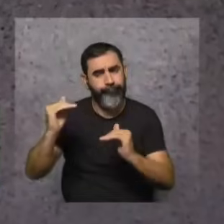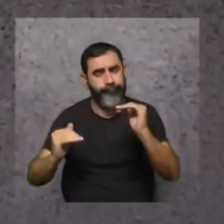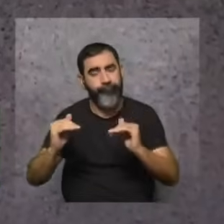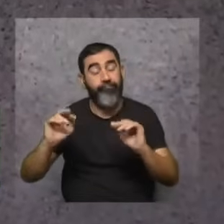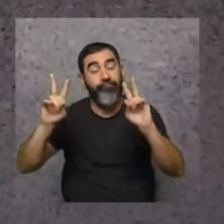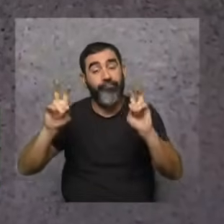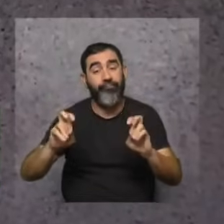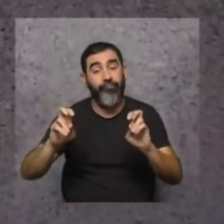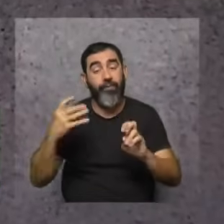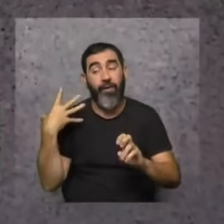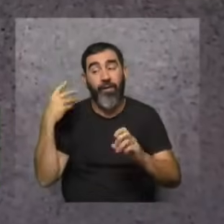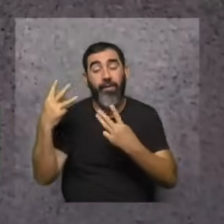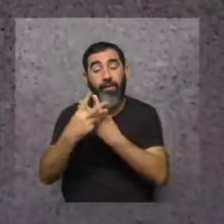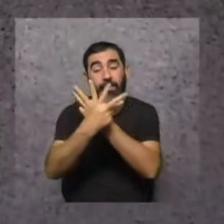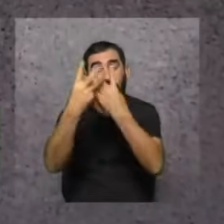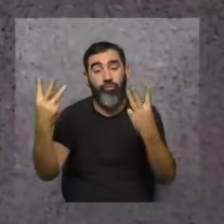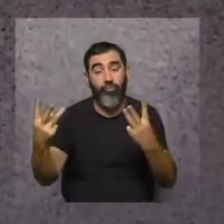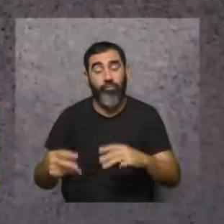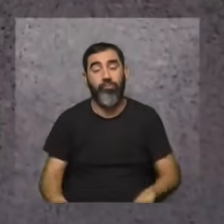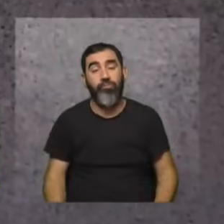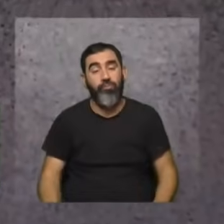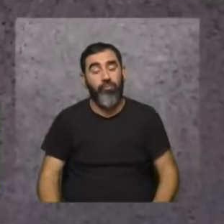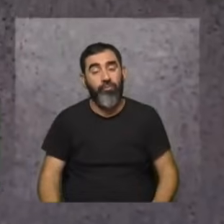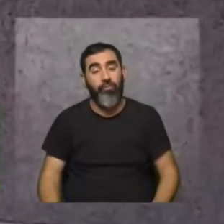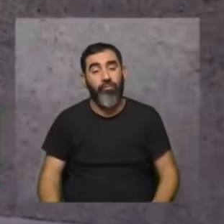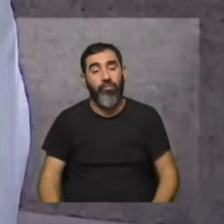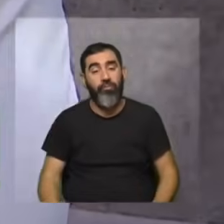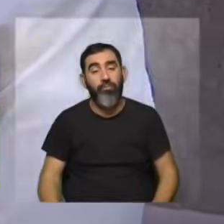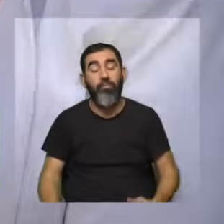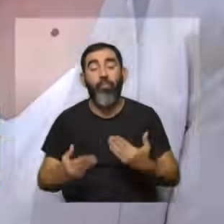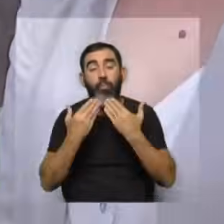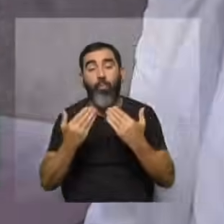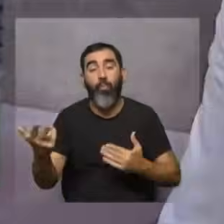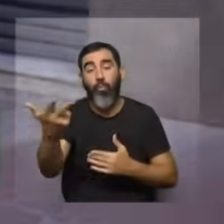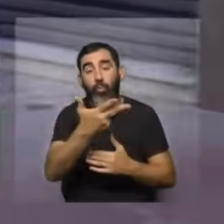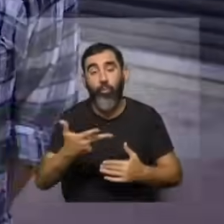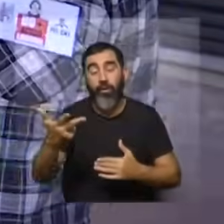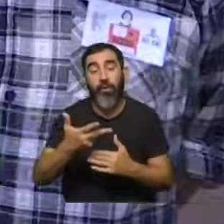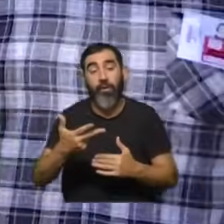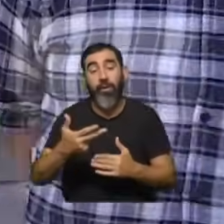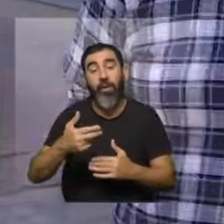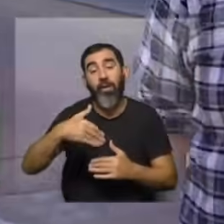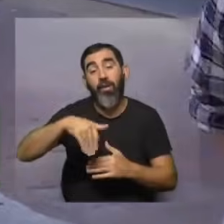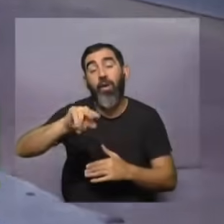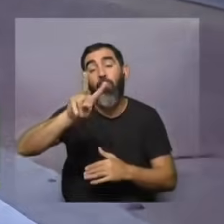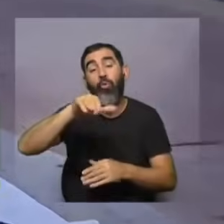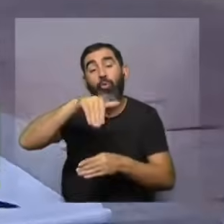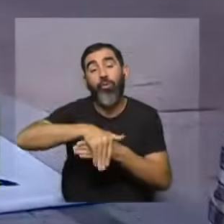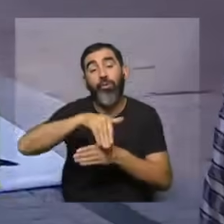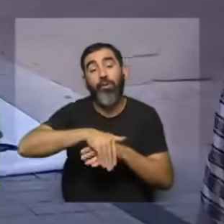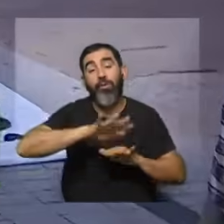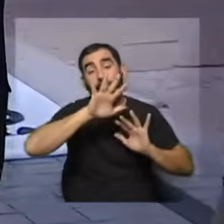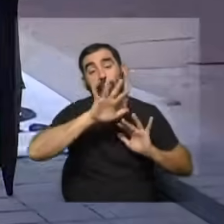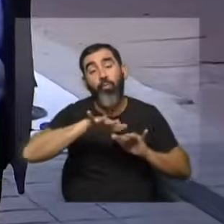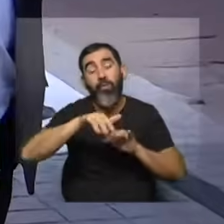lo que tiene que ver con la dirección general. Muchísimas gracias a los tres. Entonces, a partir de las 14, esta